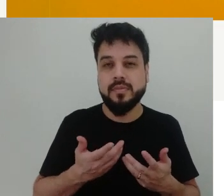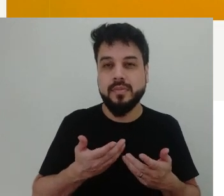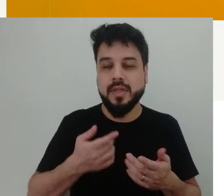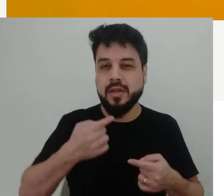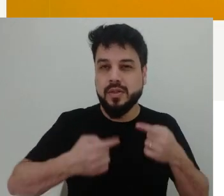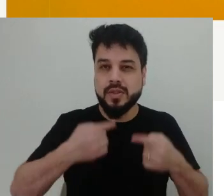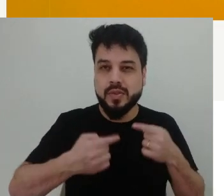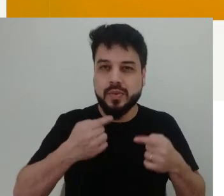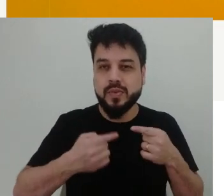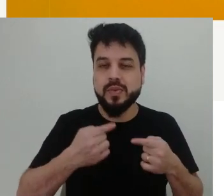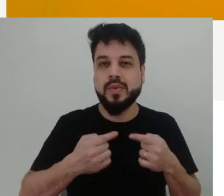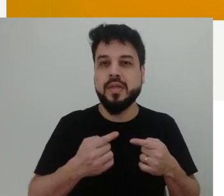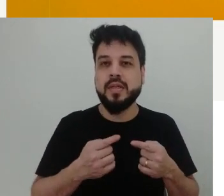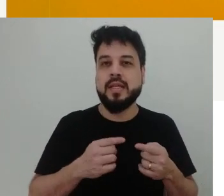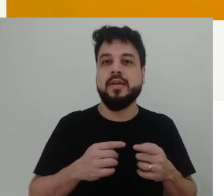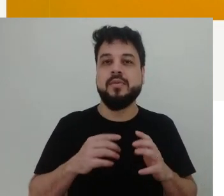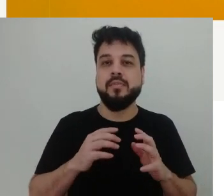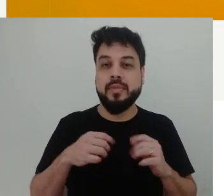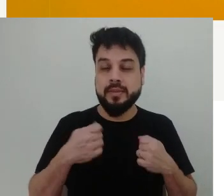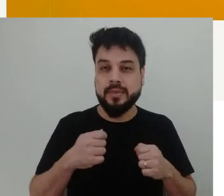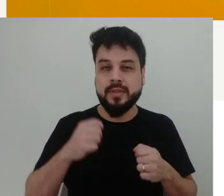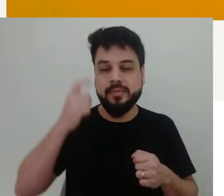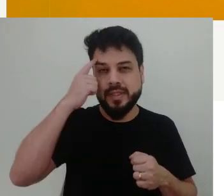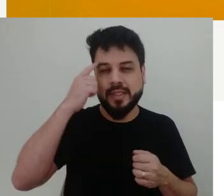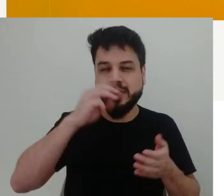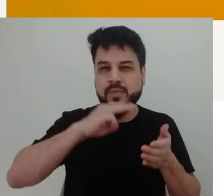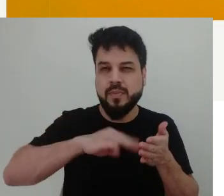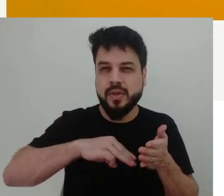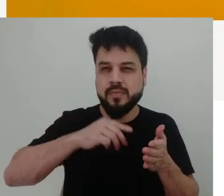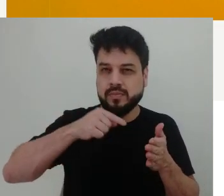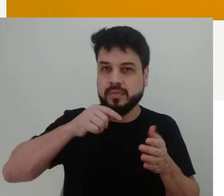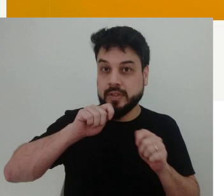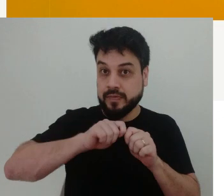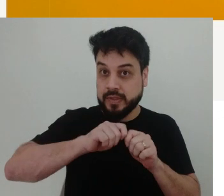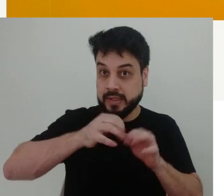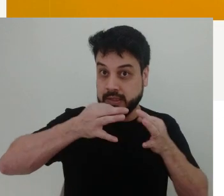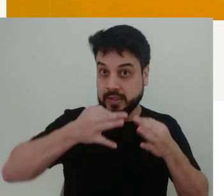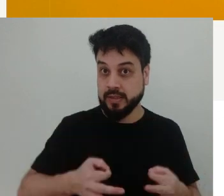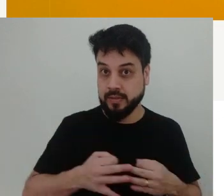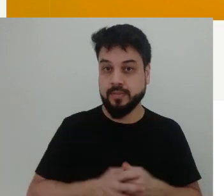desoriente. Eso. Gracias.